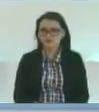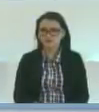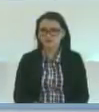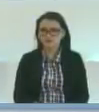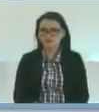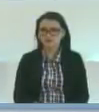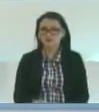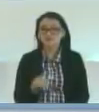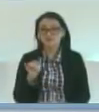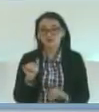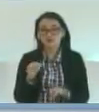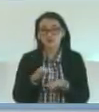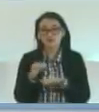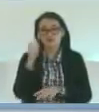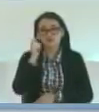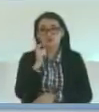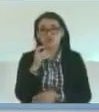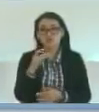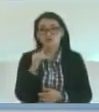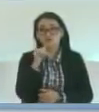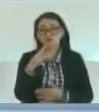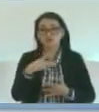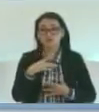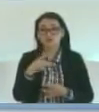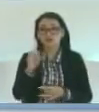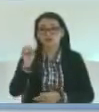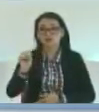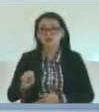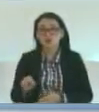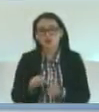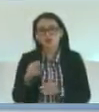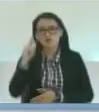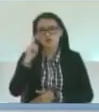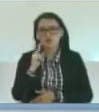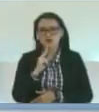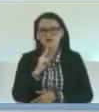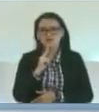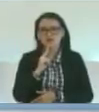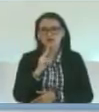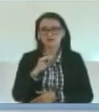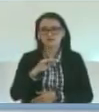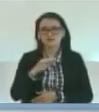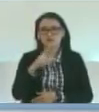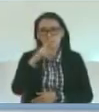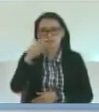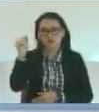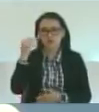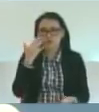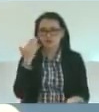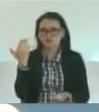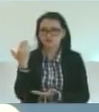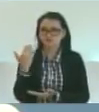Lo que ocurre en el municipio Sucre, por información interesante en el sur del país, en el estado Bolívar, con el candidato de la patria. Vamos a verlo.